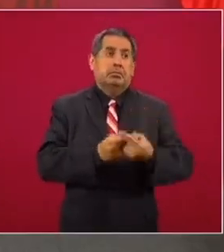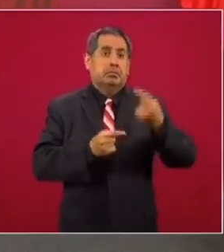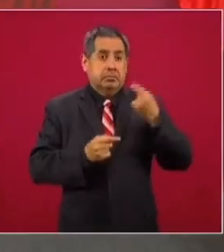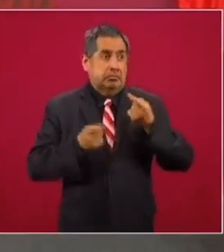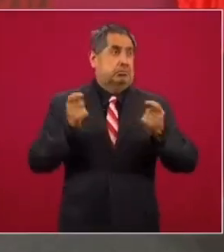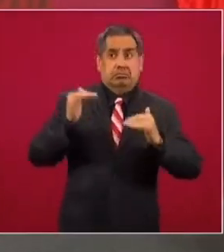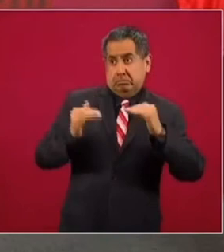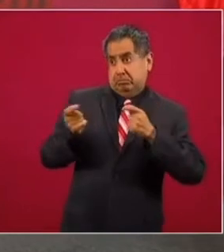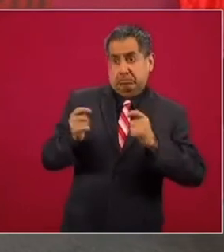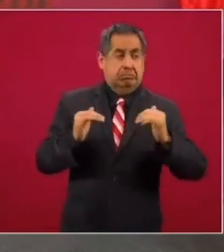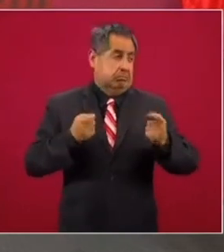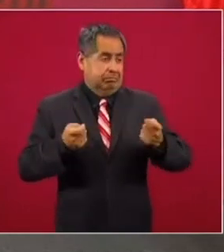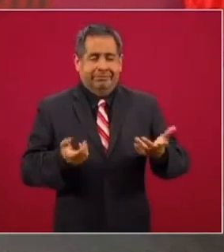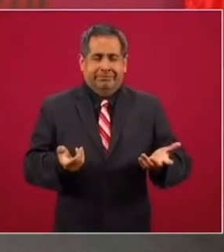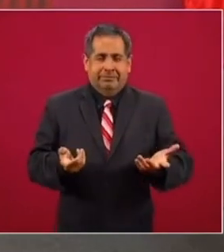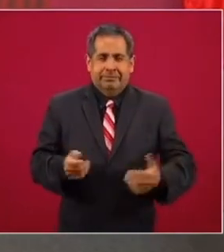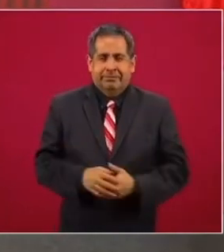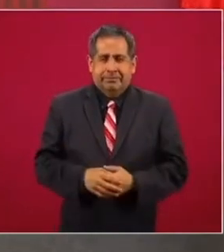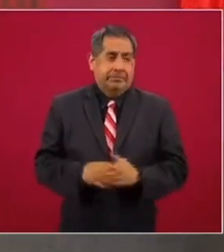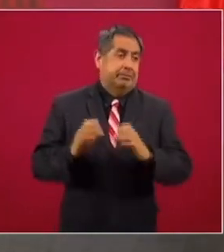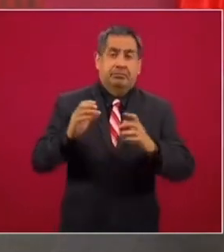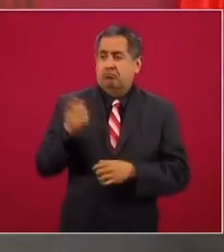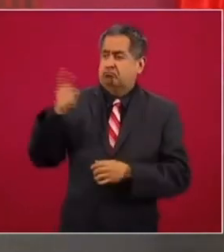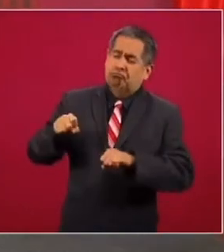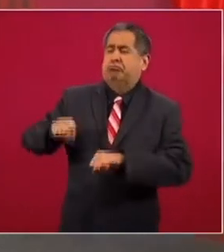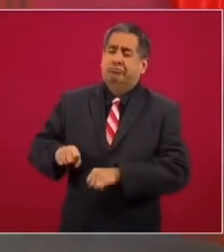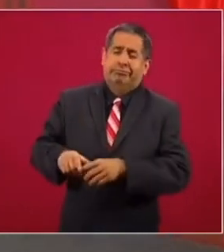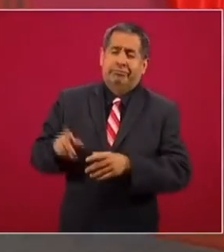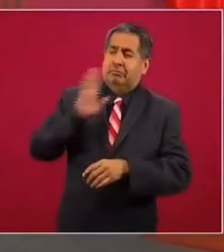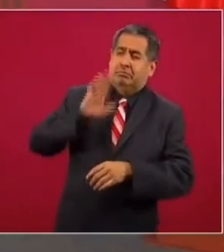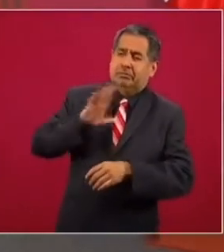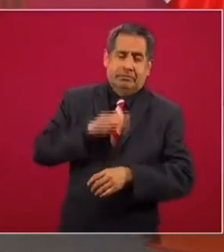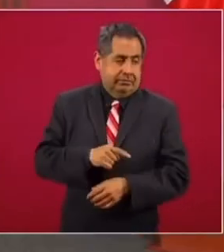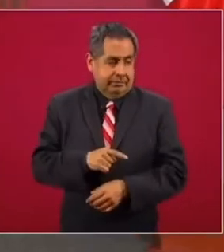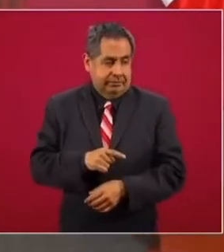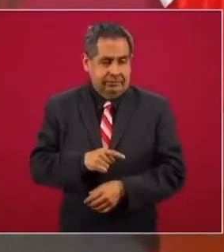los equilibrios, cuidado con el autoritarismo,